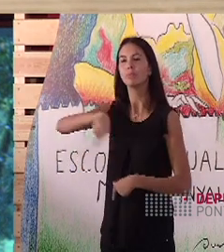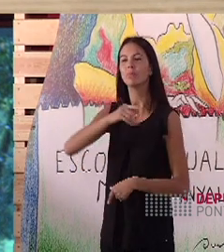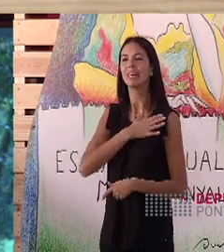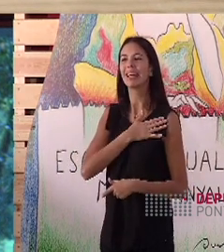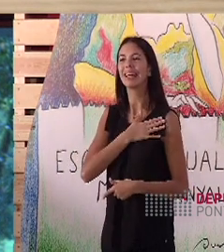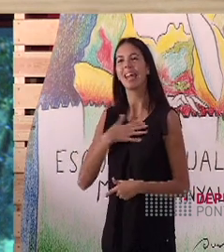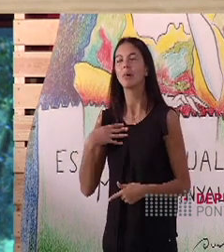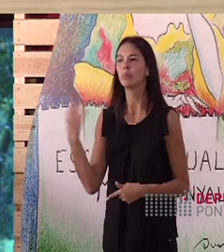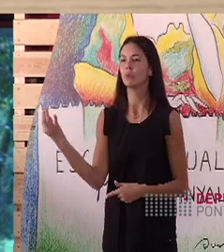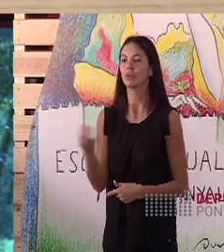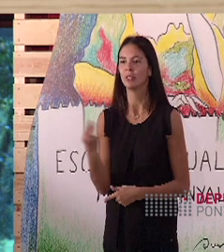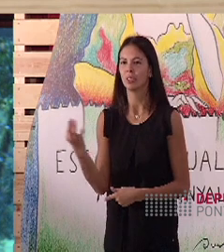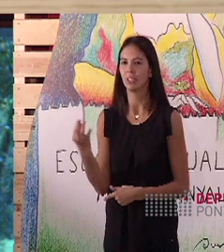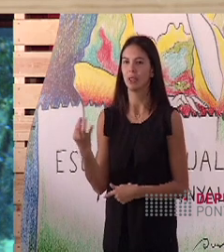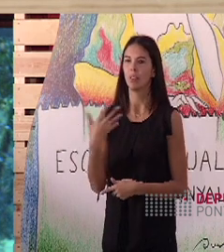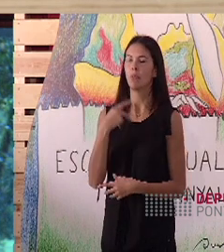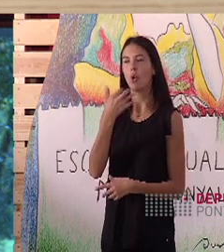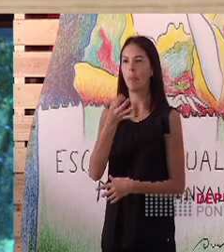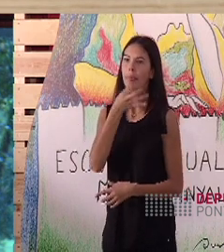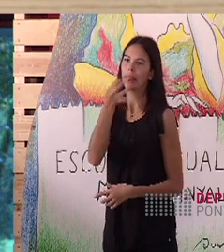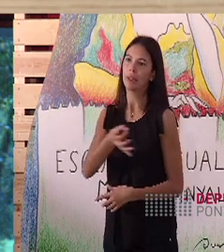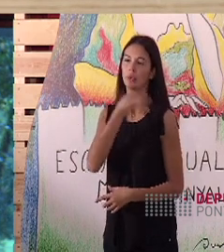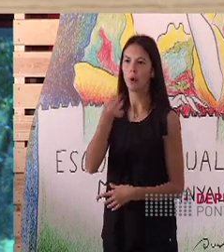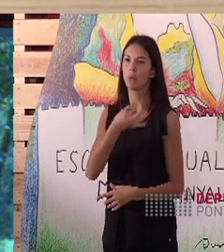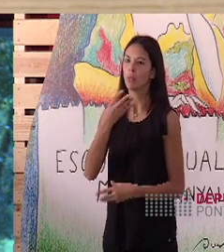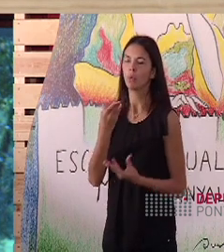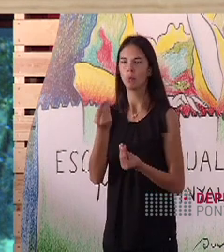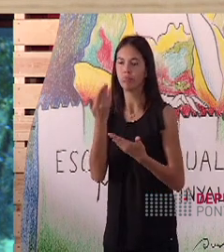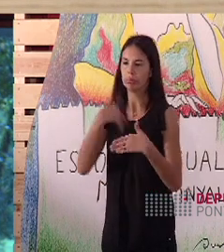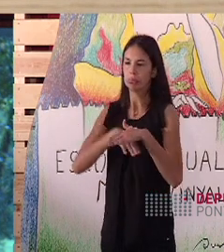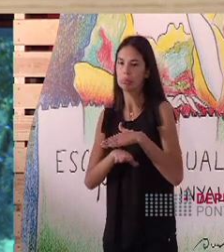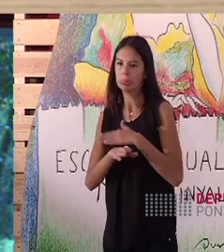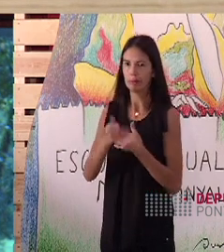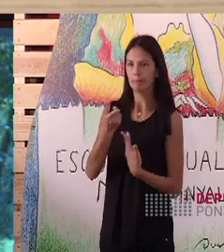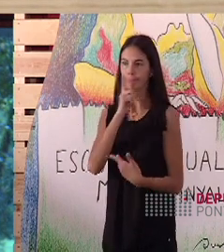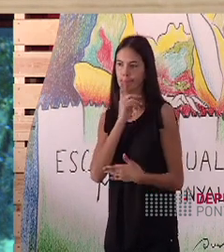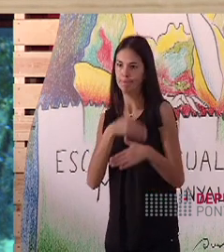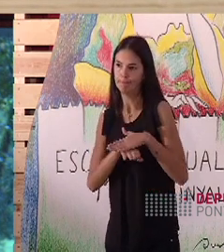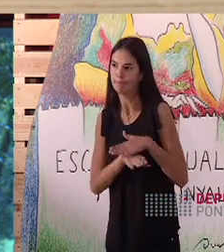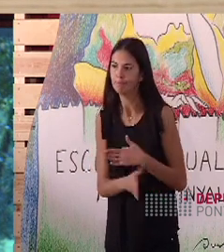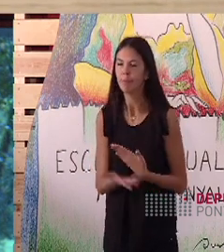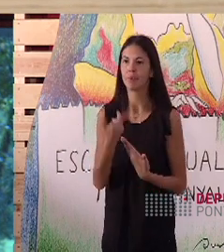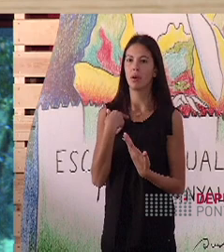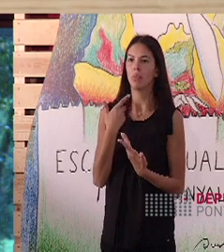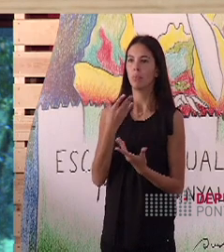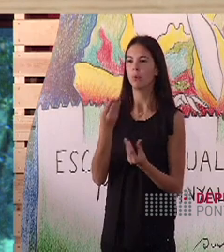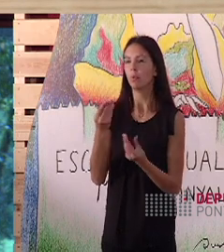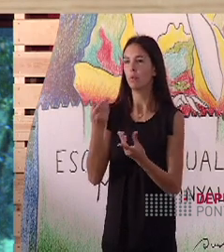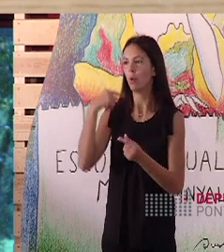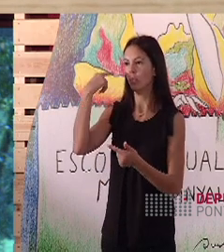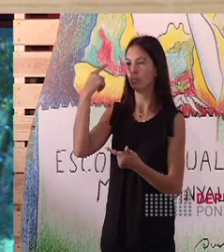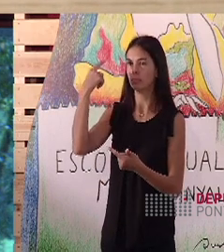pretende con discursos ultraconservadores do